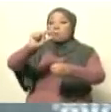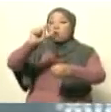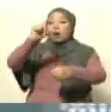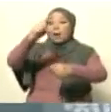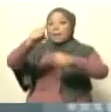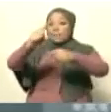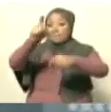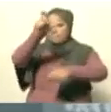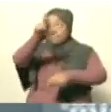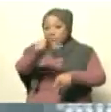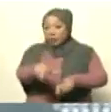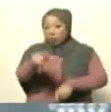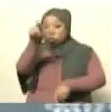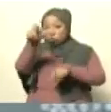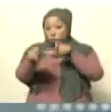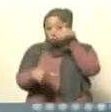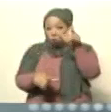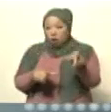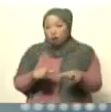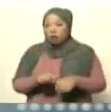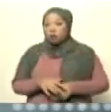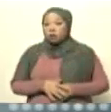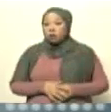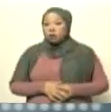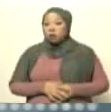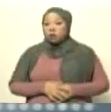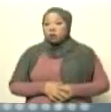¿no? Porque ellos